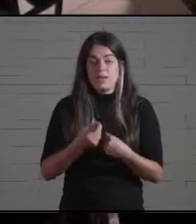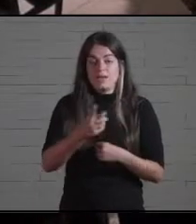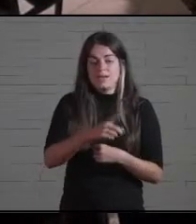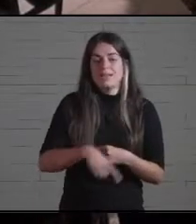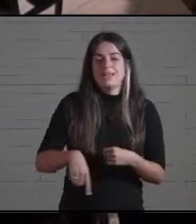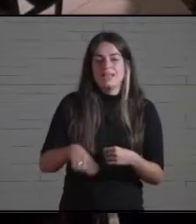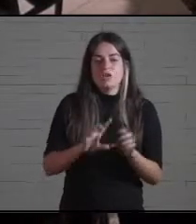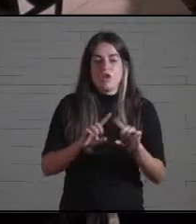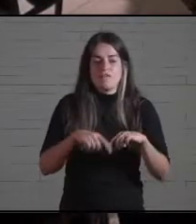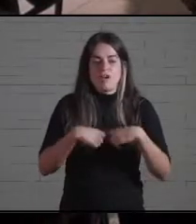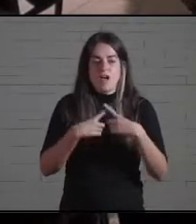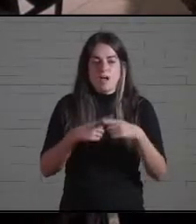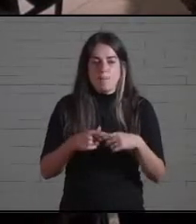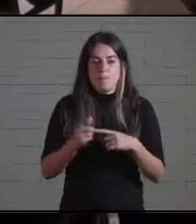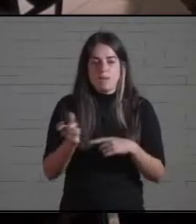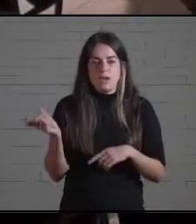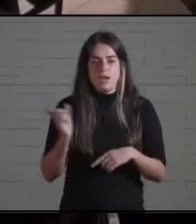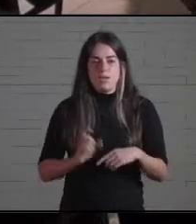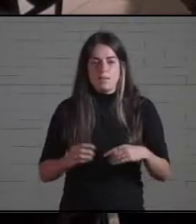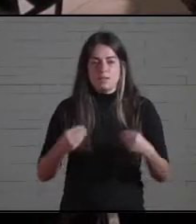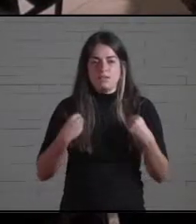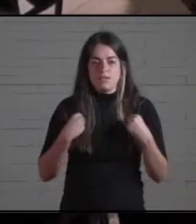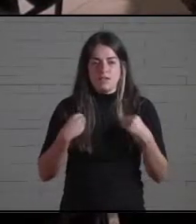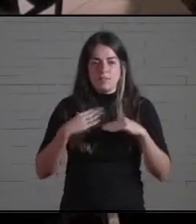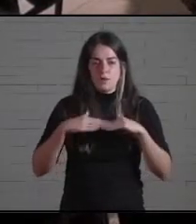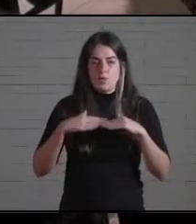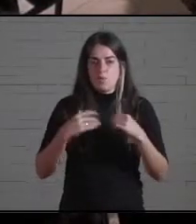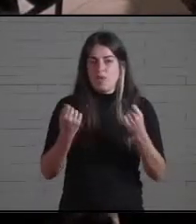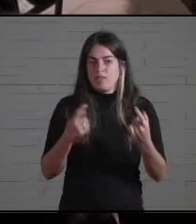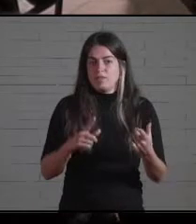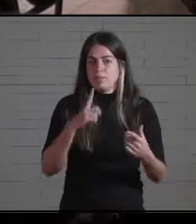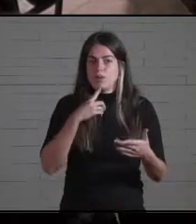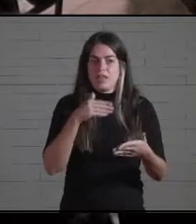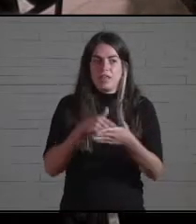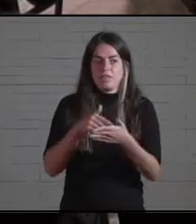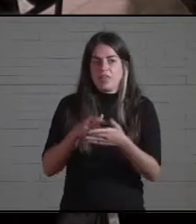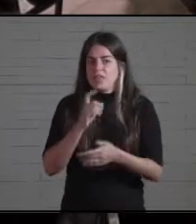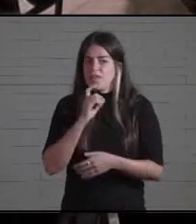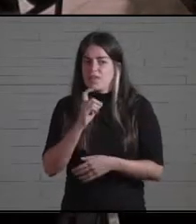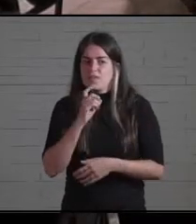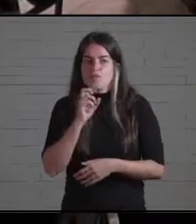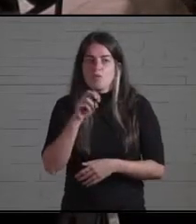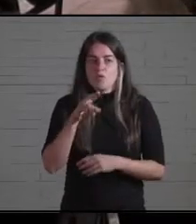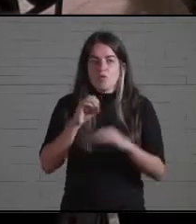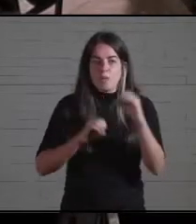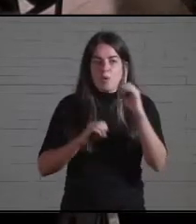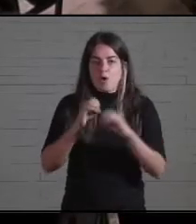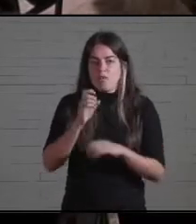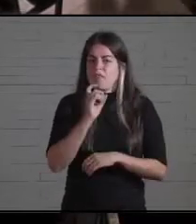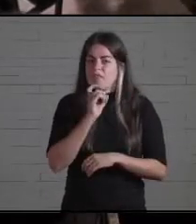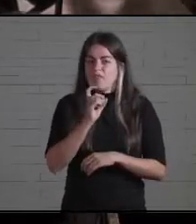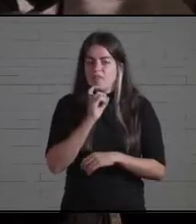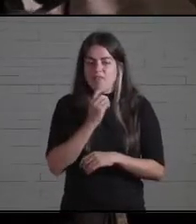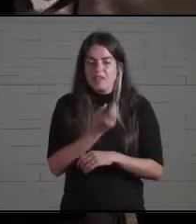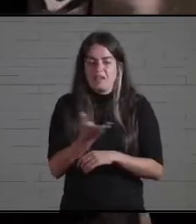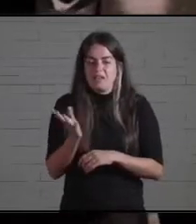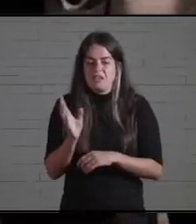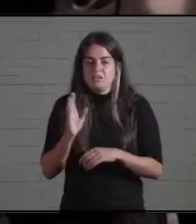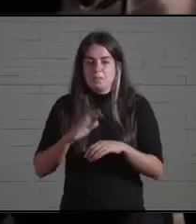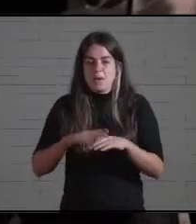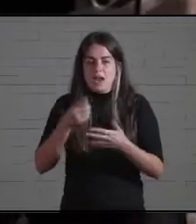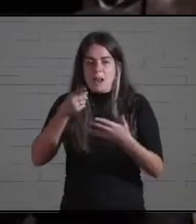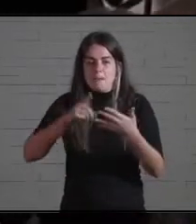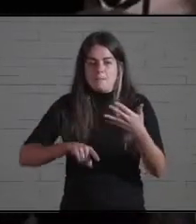potencialmente beneficiarios del ingreso mínimo vital, no tienen tanta dificultad, un 12% tiene dificultad, pero el resto no, para llegar a fin de